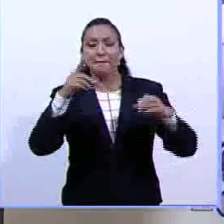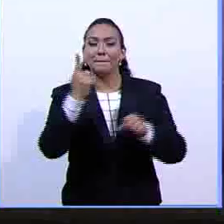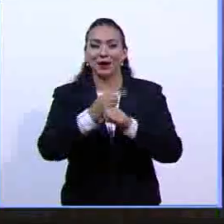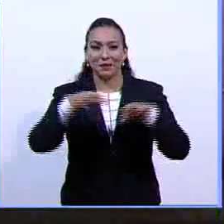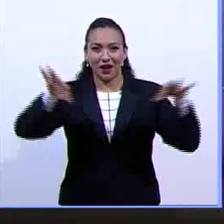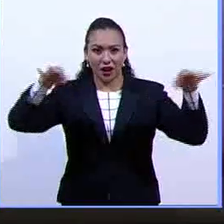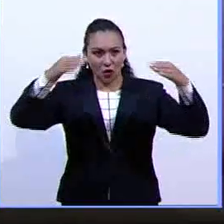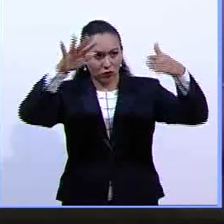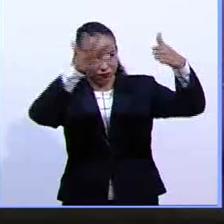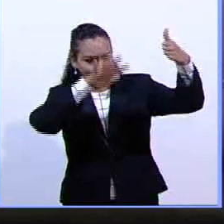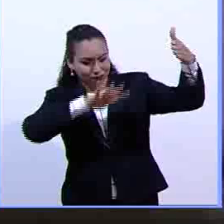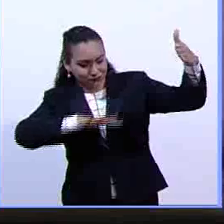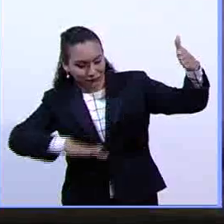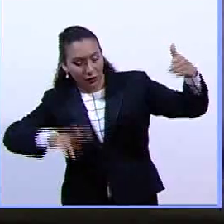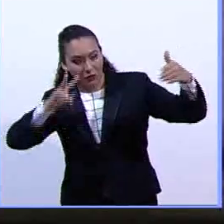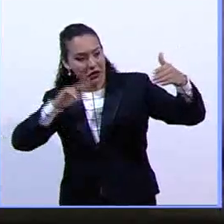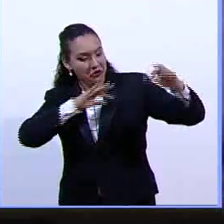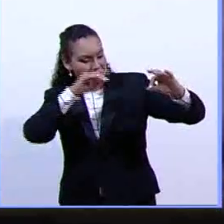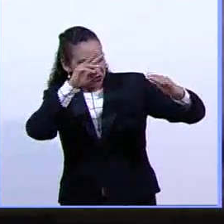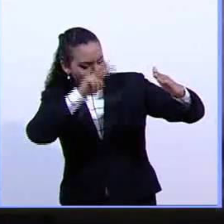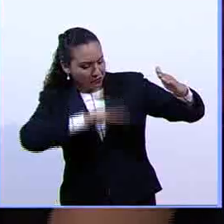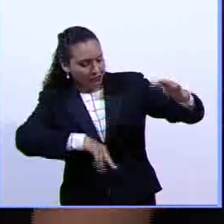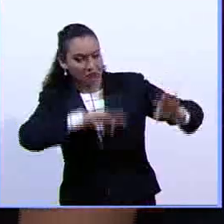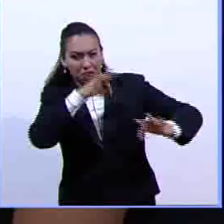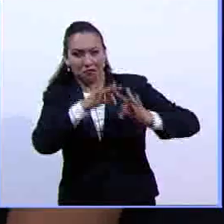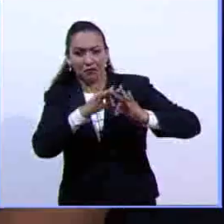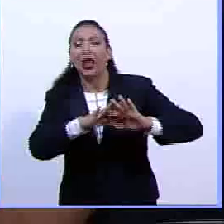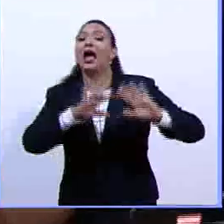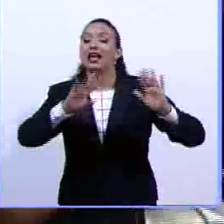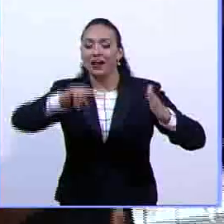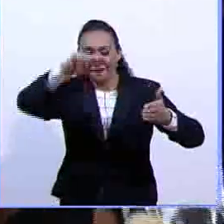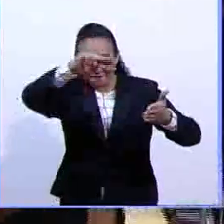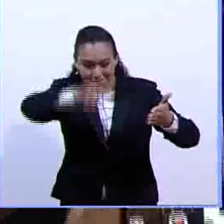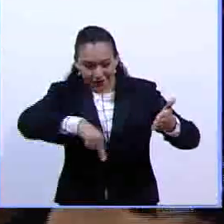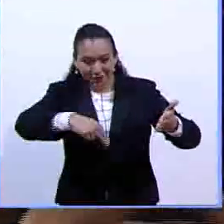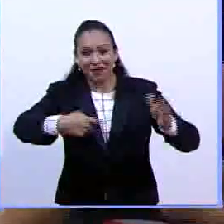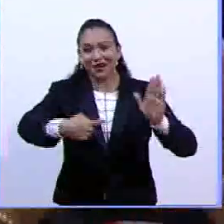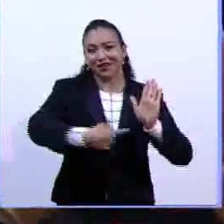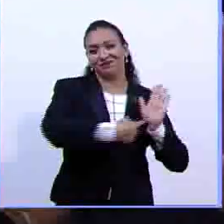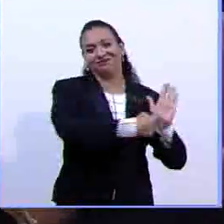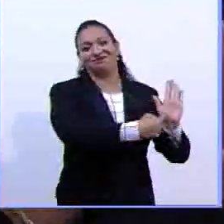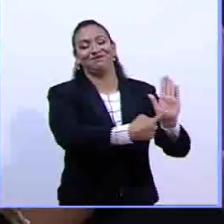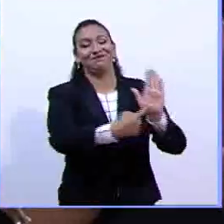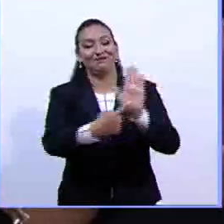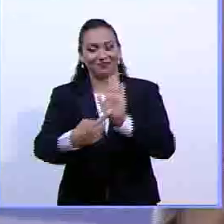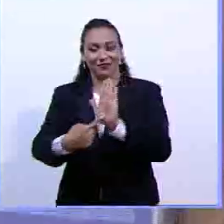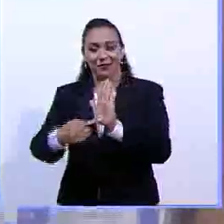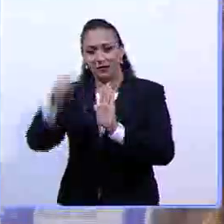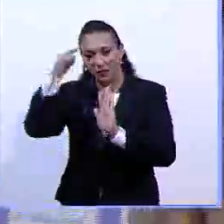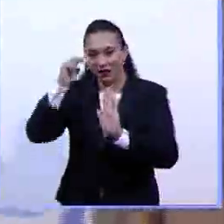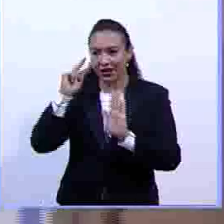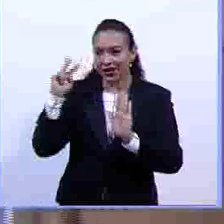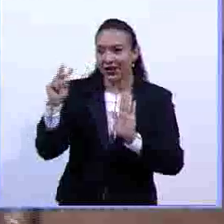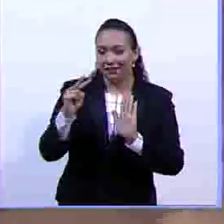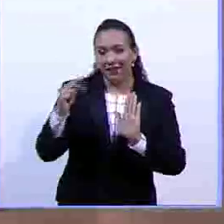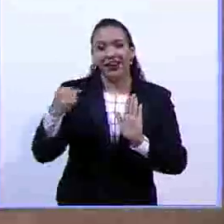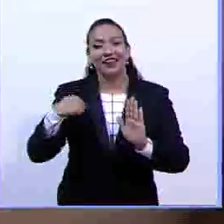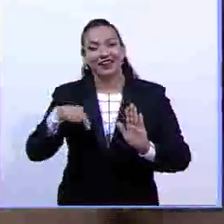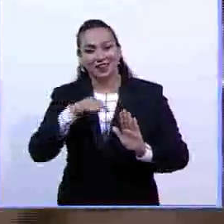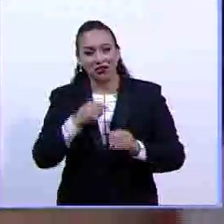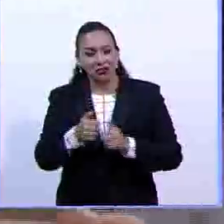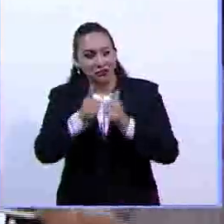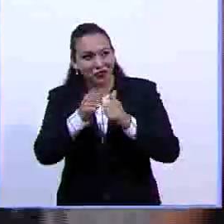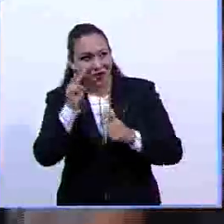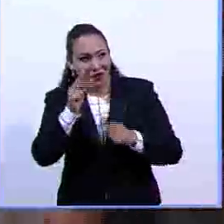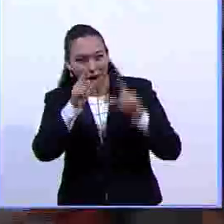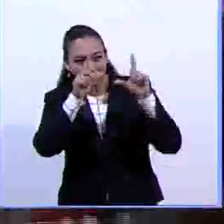de que checaron que estaba todo en perfectas condiciones, lo firmaron y lo exhibieron a los medios de comunicación que estábamos en esos